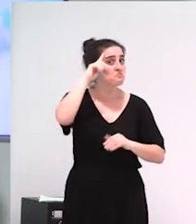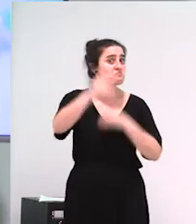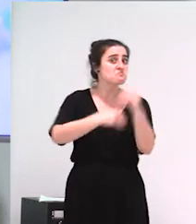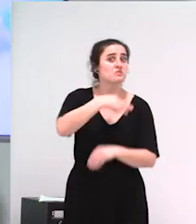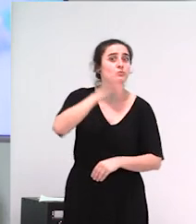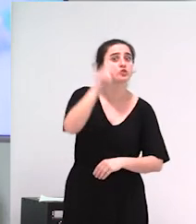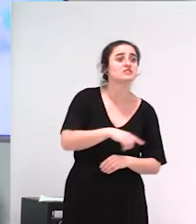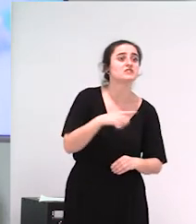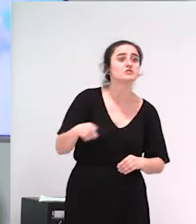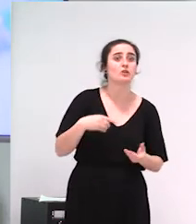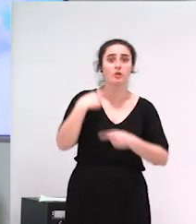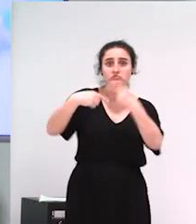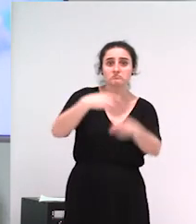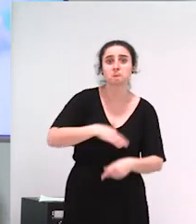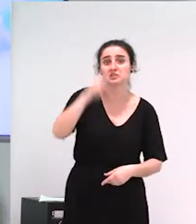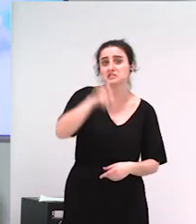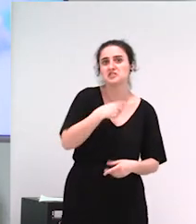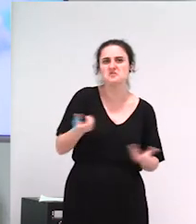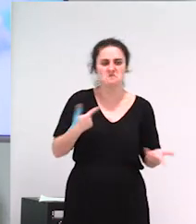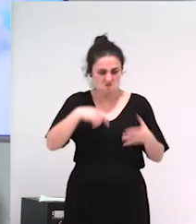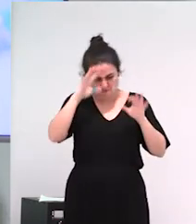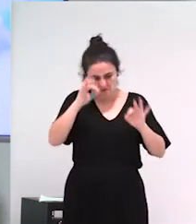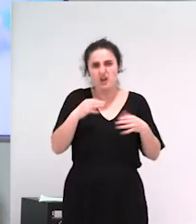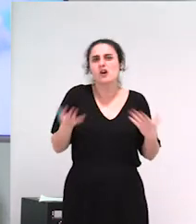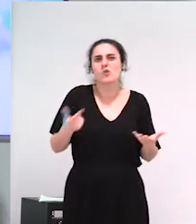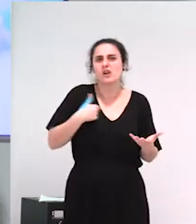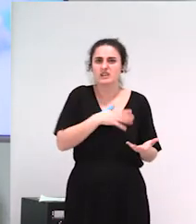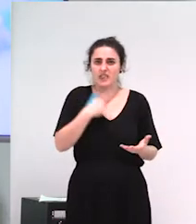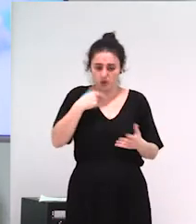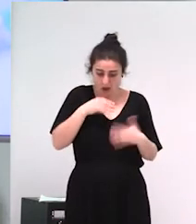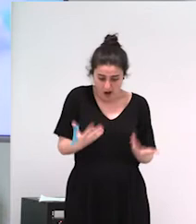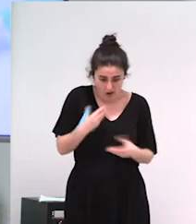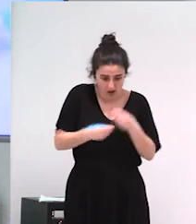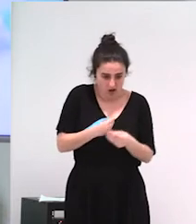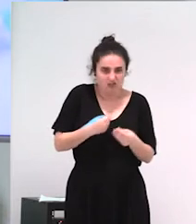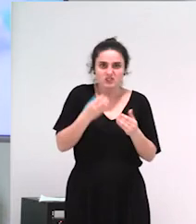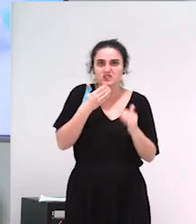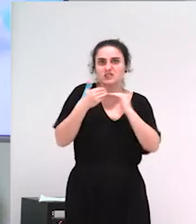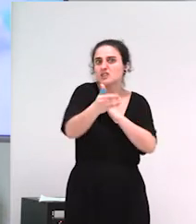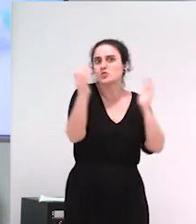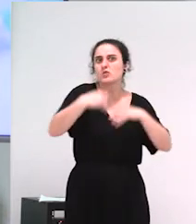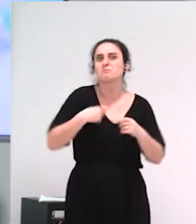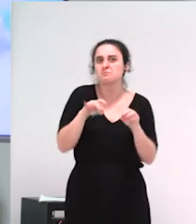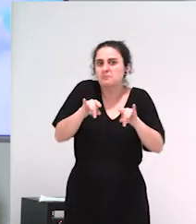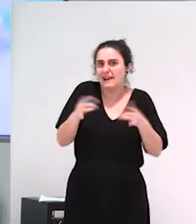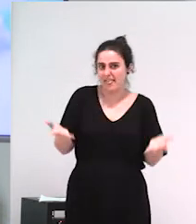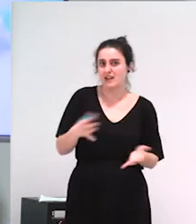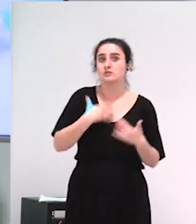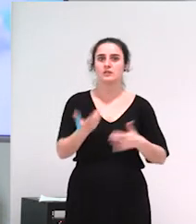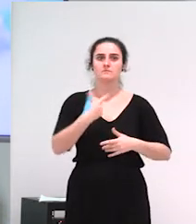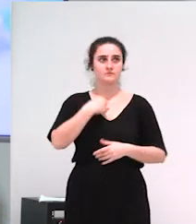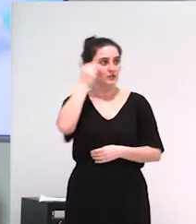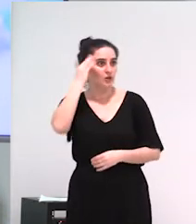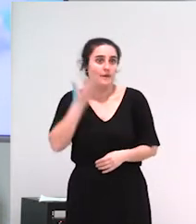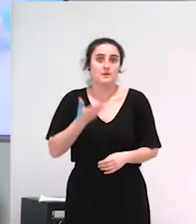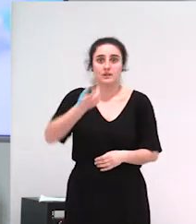podrá reproducirse, no? ¿Qué continuidad le doy a lo que estoy haciendo? Creo que es importante plantear que ni